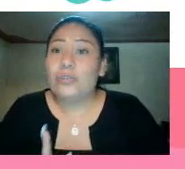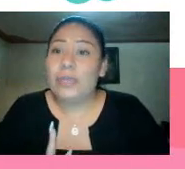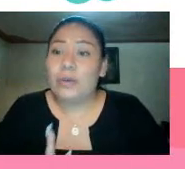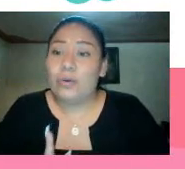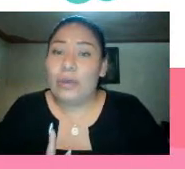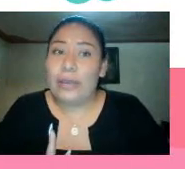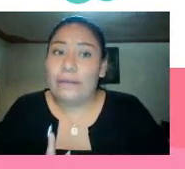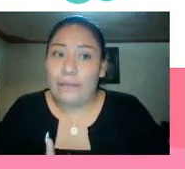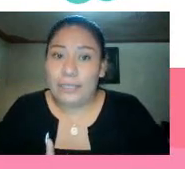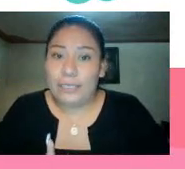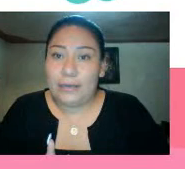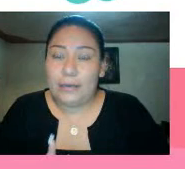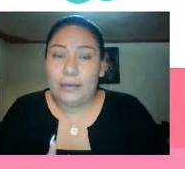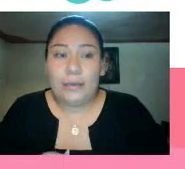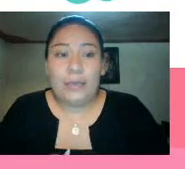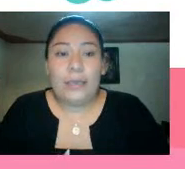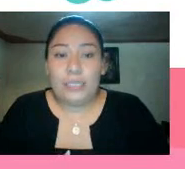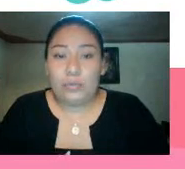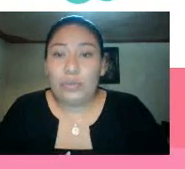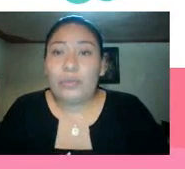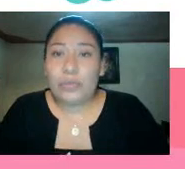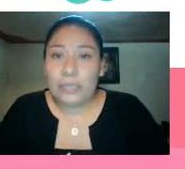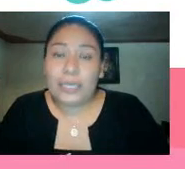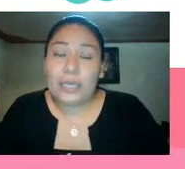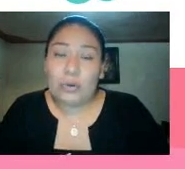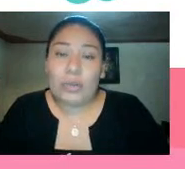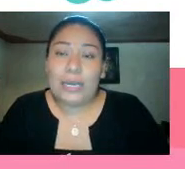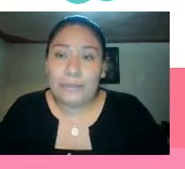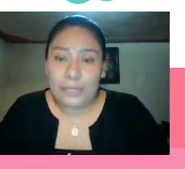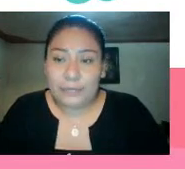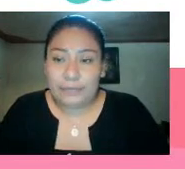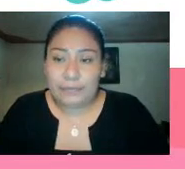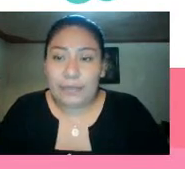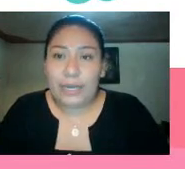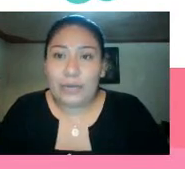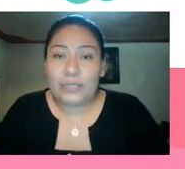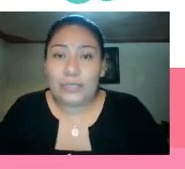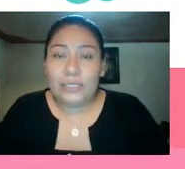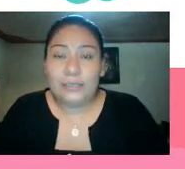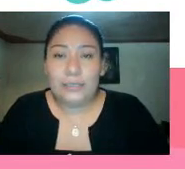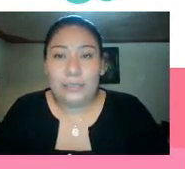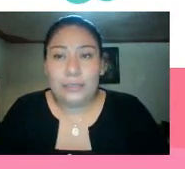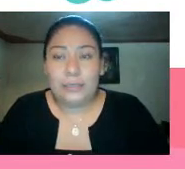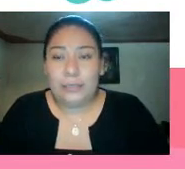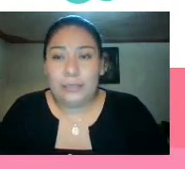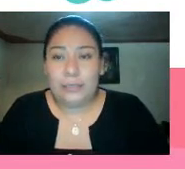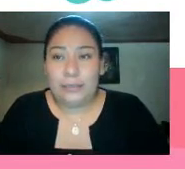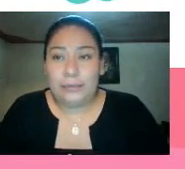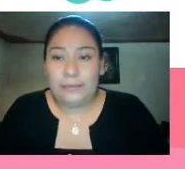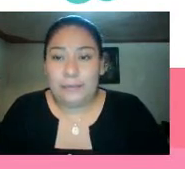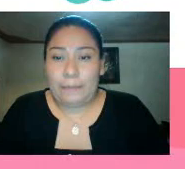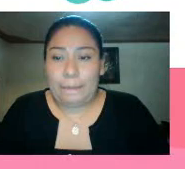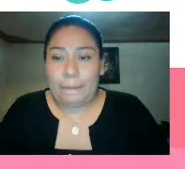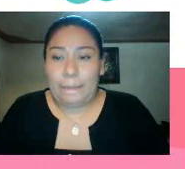se les olvide colocar fecha. Es muy importante que coloquen la fecha, ¿vale, corazones?